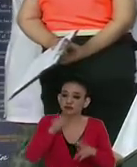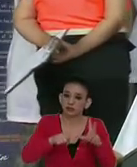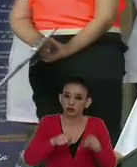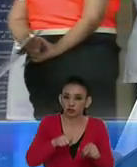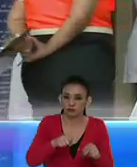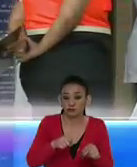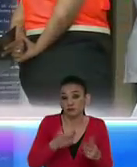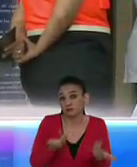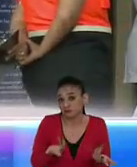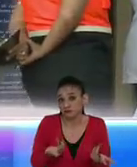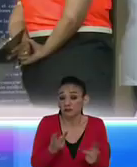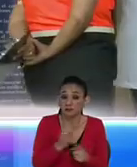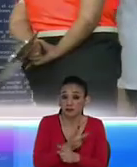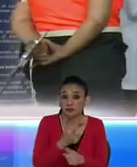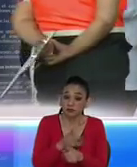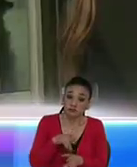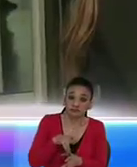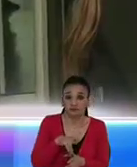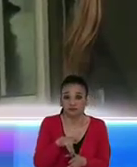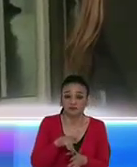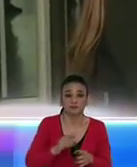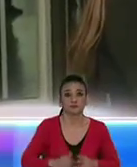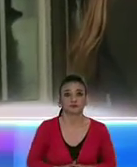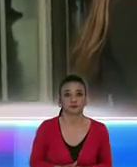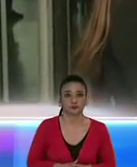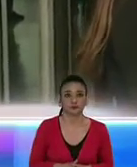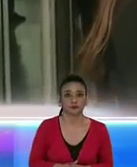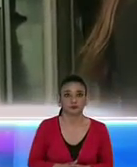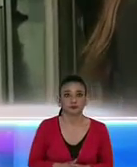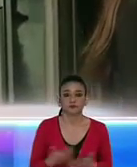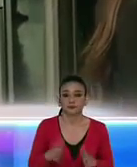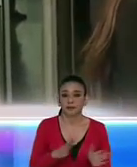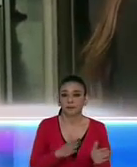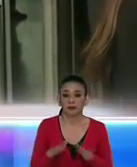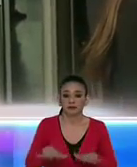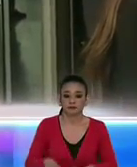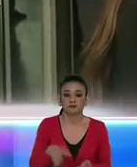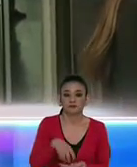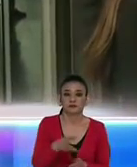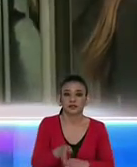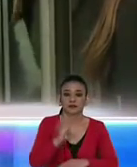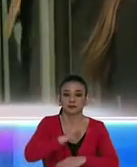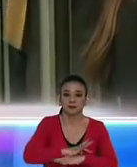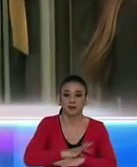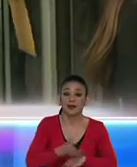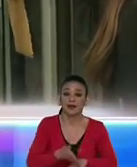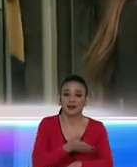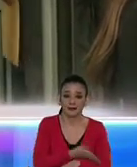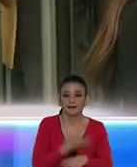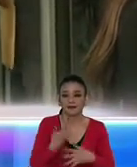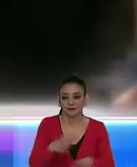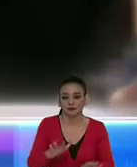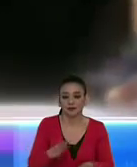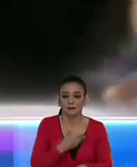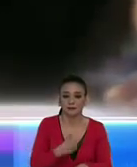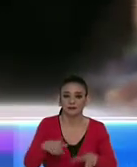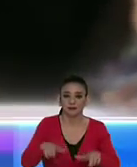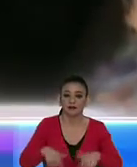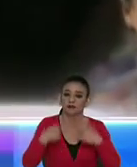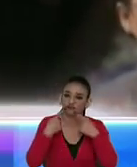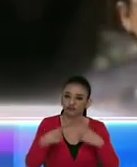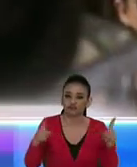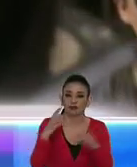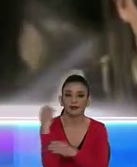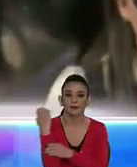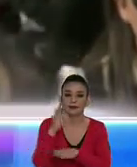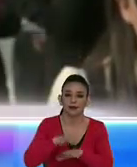factores de riesgo para coronavirus. Esta es una de las medidas adoptadas en el Parlamento ecuatoriano luego de la declaratoria de emergencia por coronavirus, pero también se